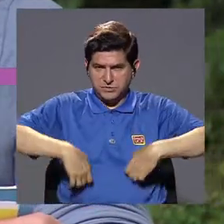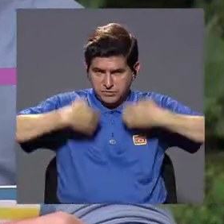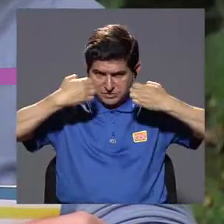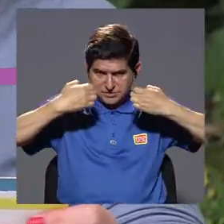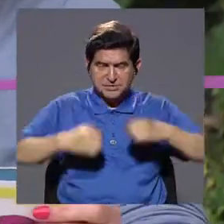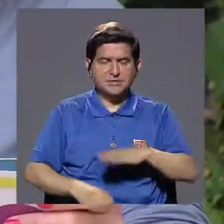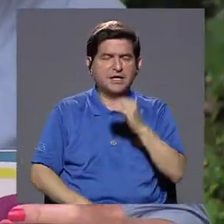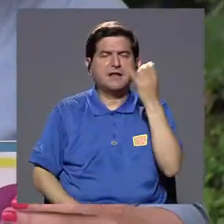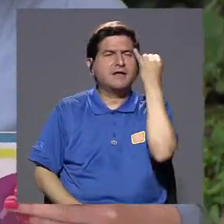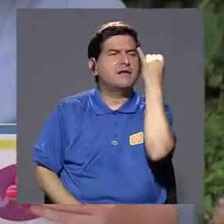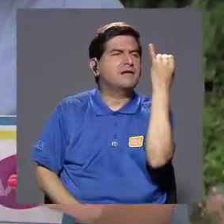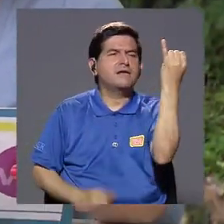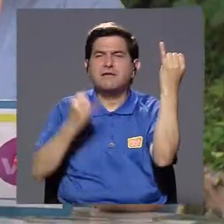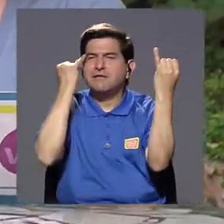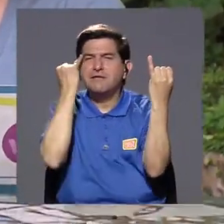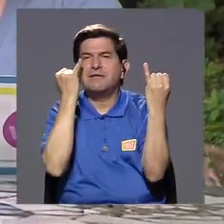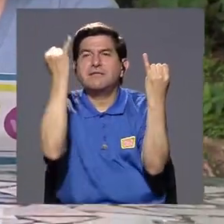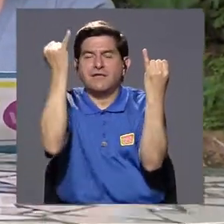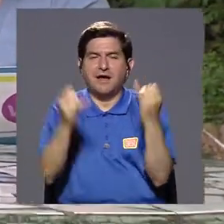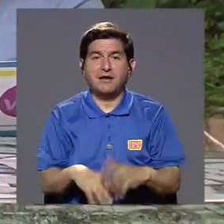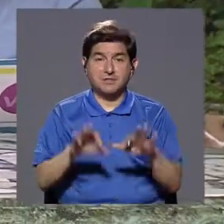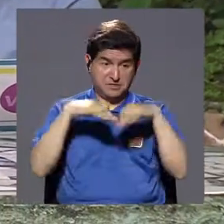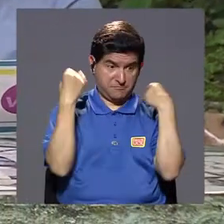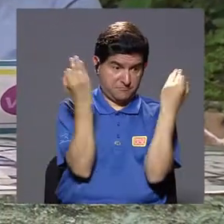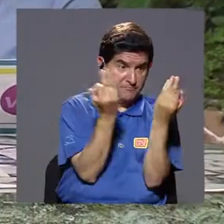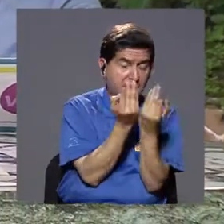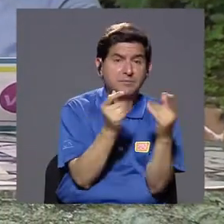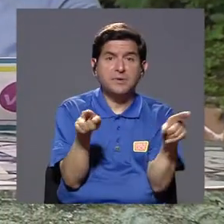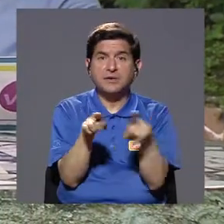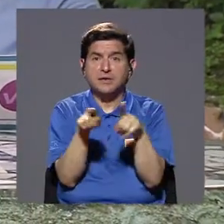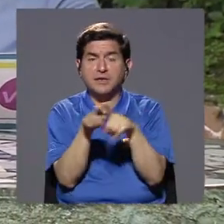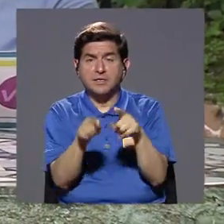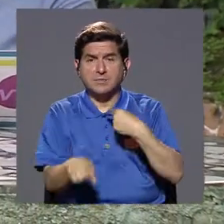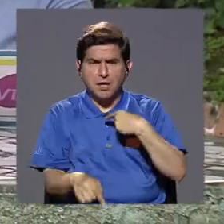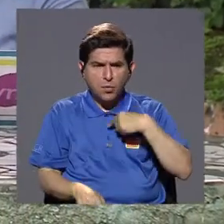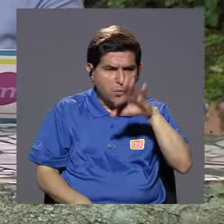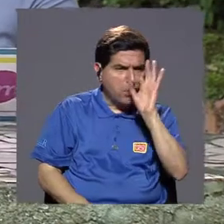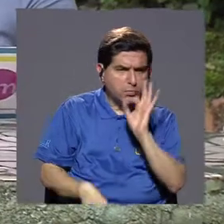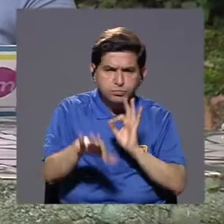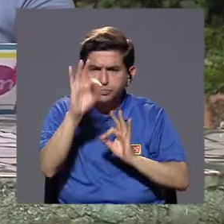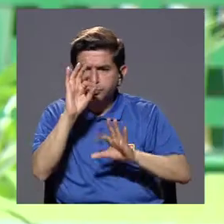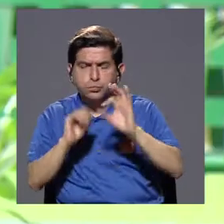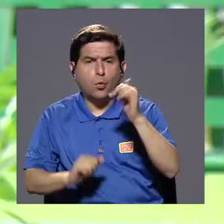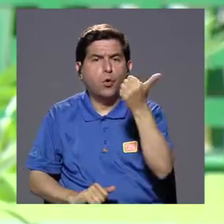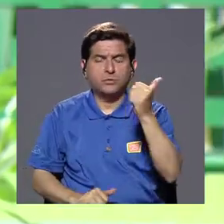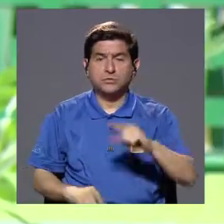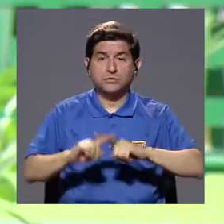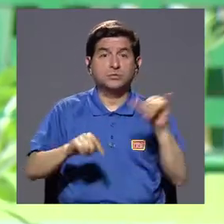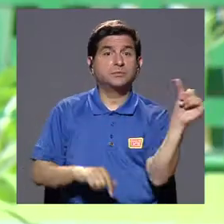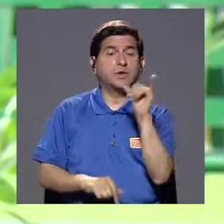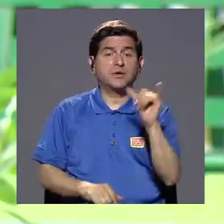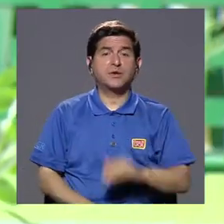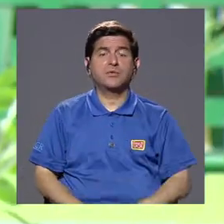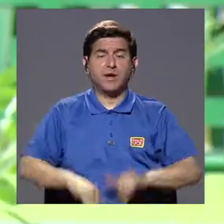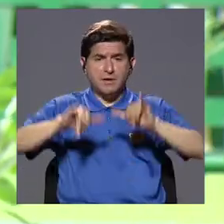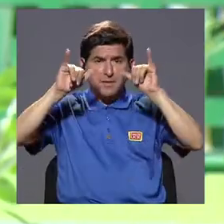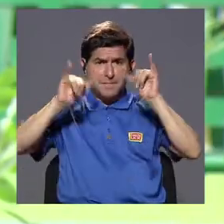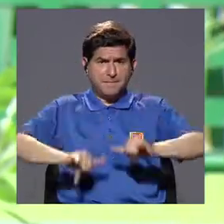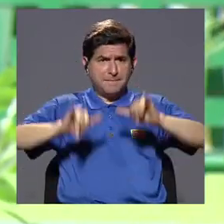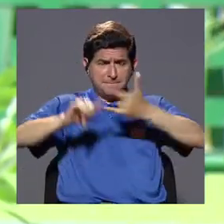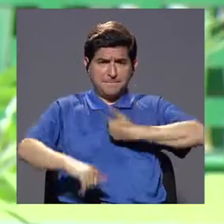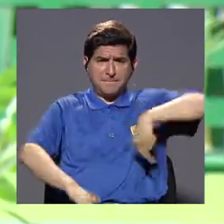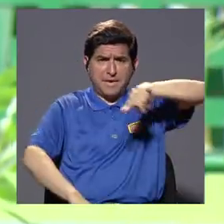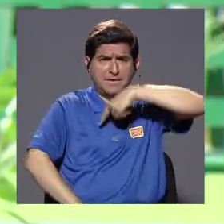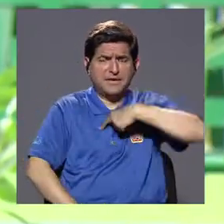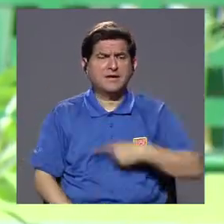tanto familiares como los que nos ayudas cubriendo pero también que nos sostiene en términos de que queremos en un futuro